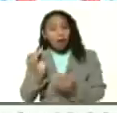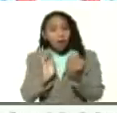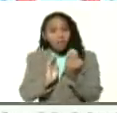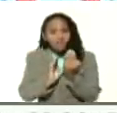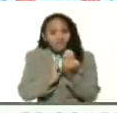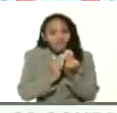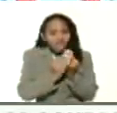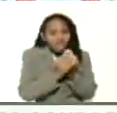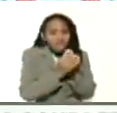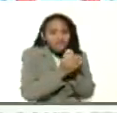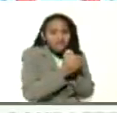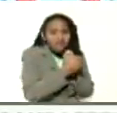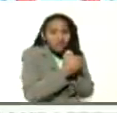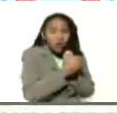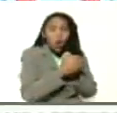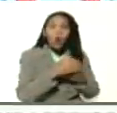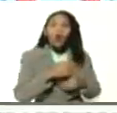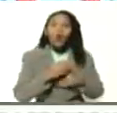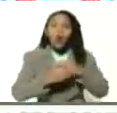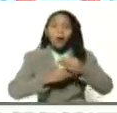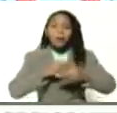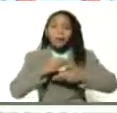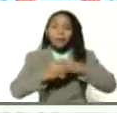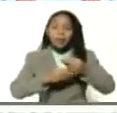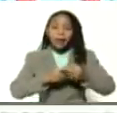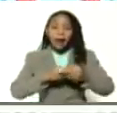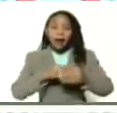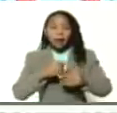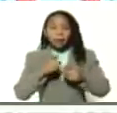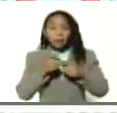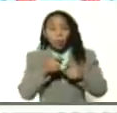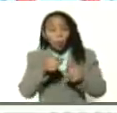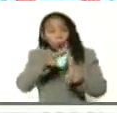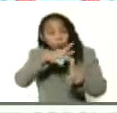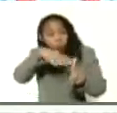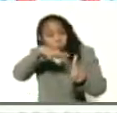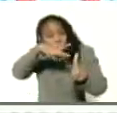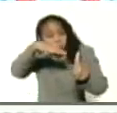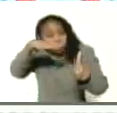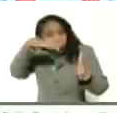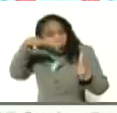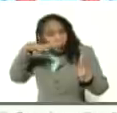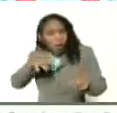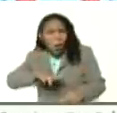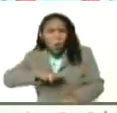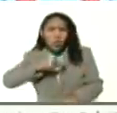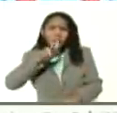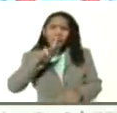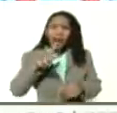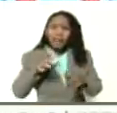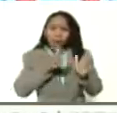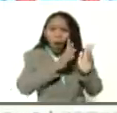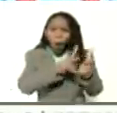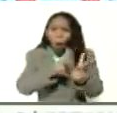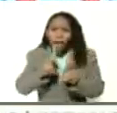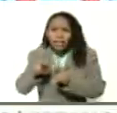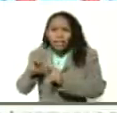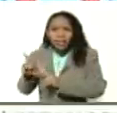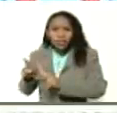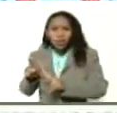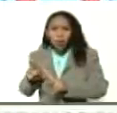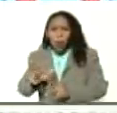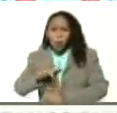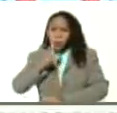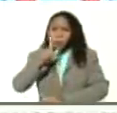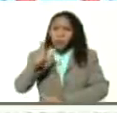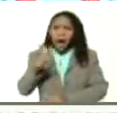ocultando lo que sería una de las tramas más terribles de una organización criminal al